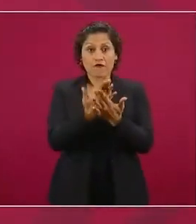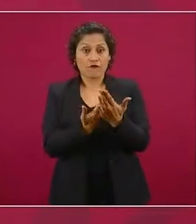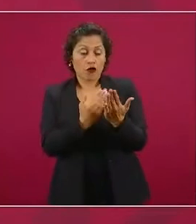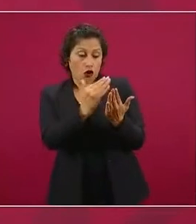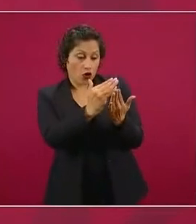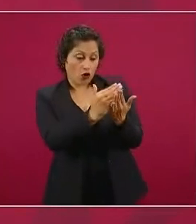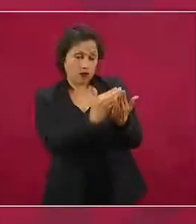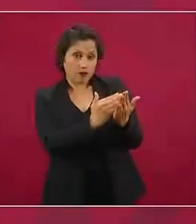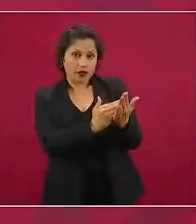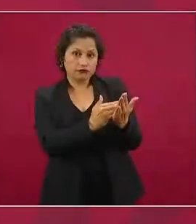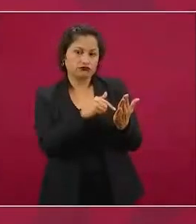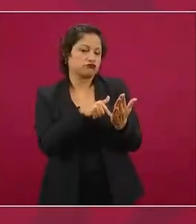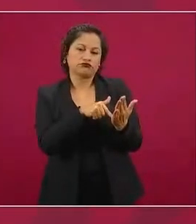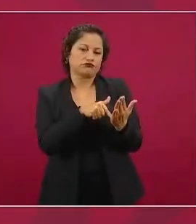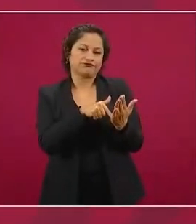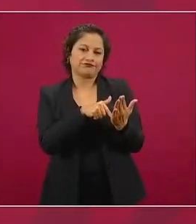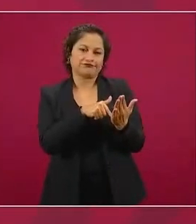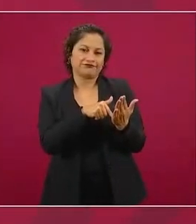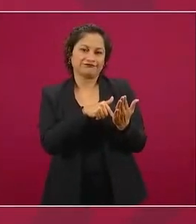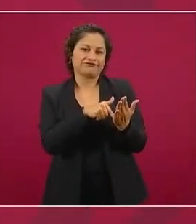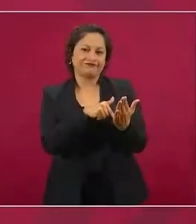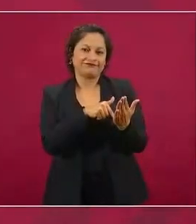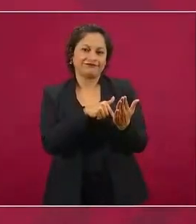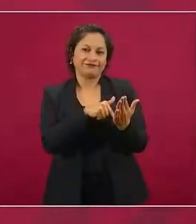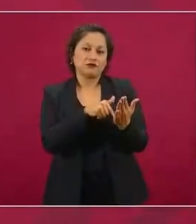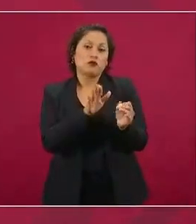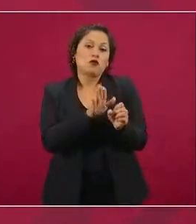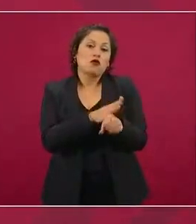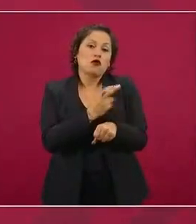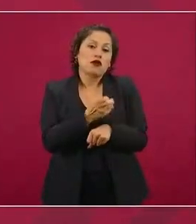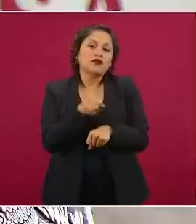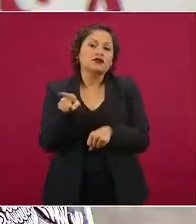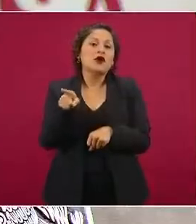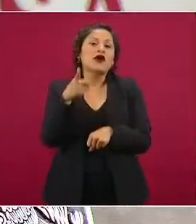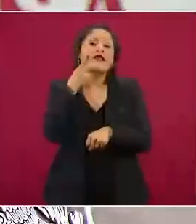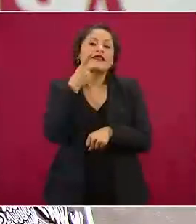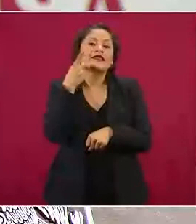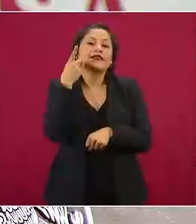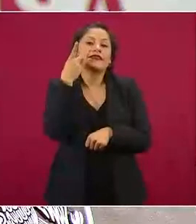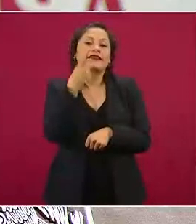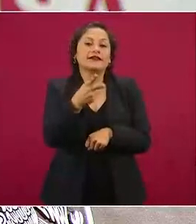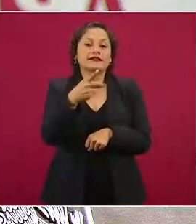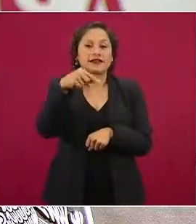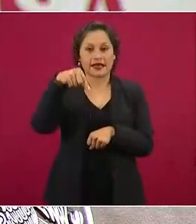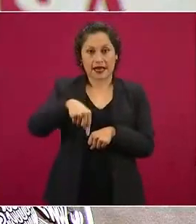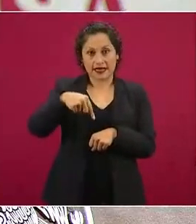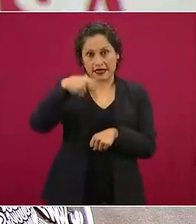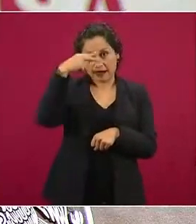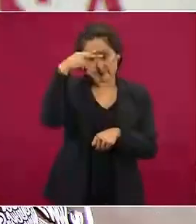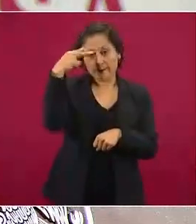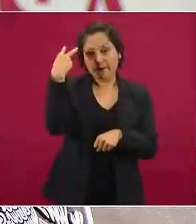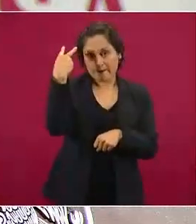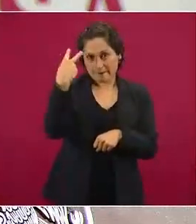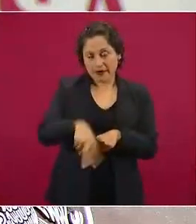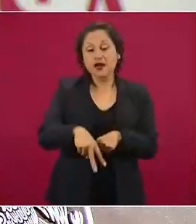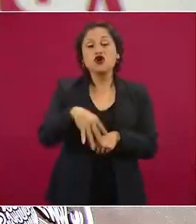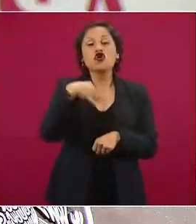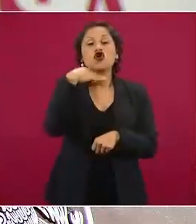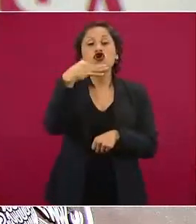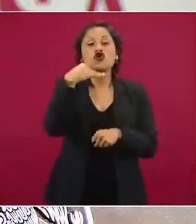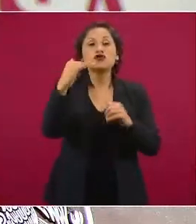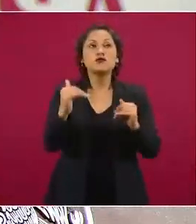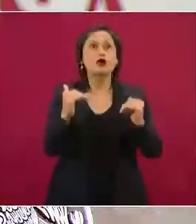están registrando de que en México ya no se permite la corrupción arriba, que estamos